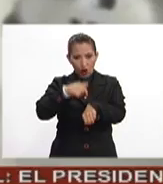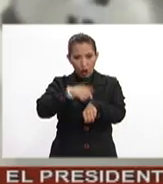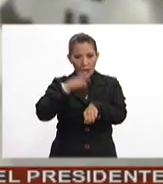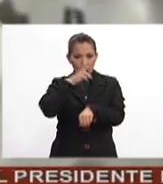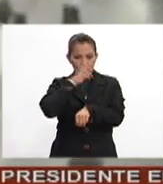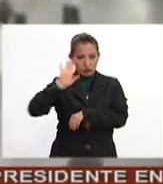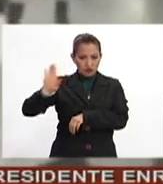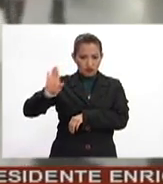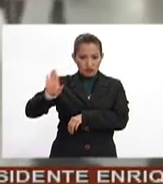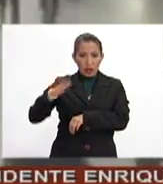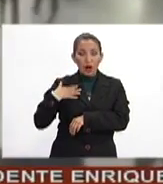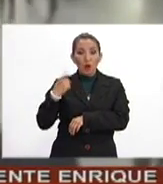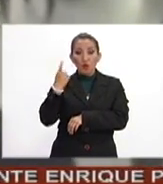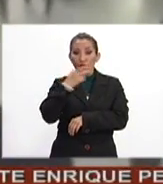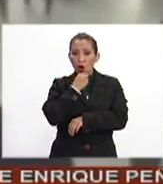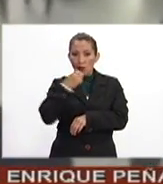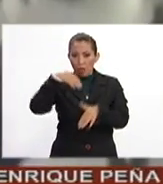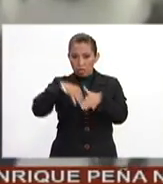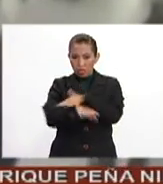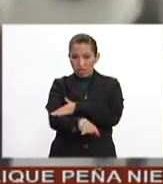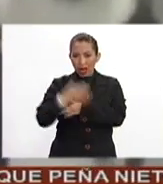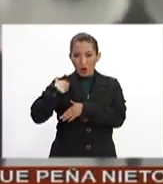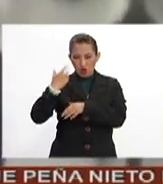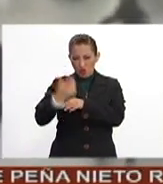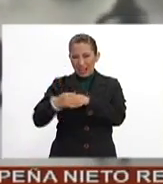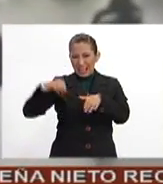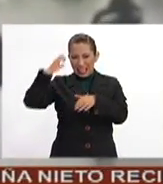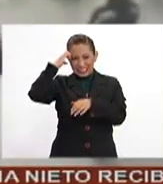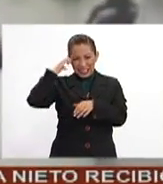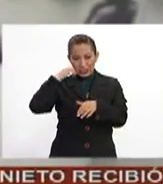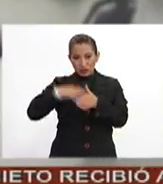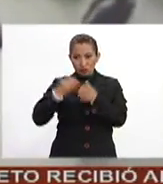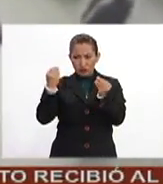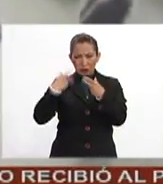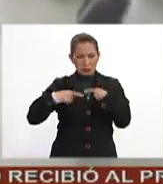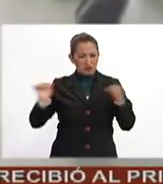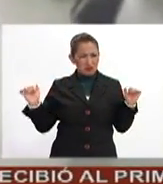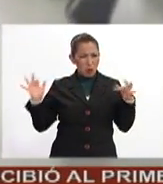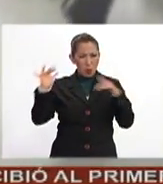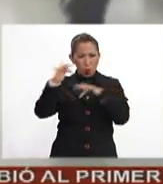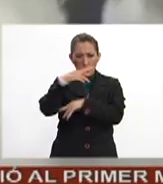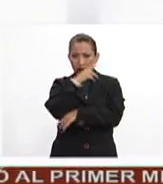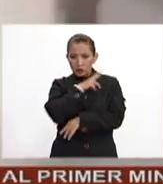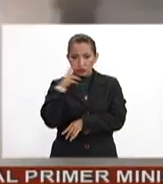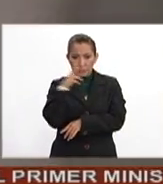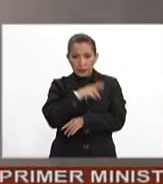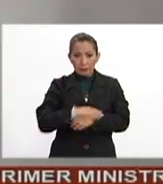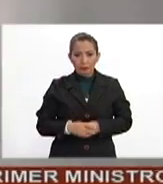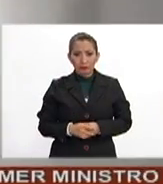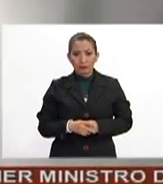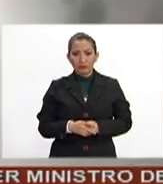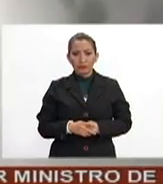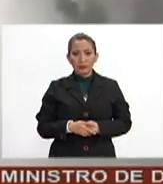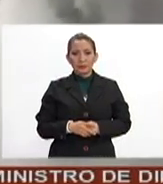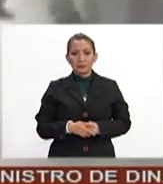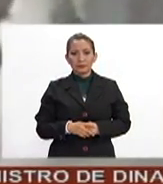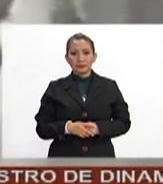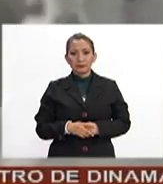de Rusia, luego de que un hombre ingresara a una de las estaciones con más flujo del metro de Rusia.